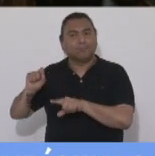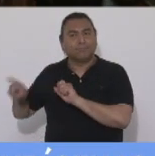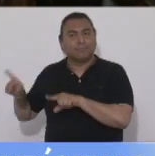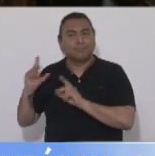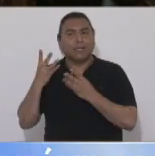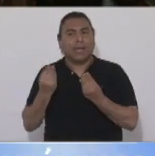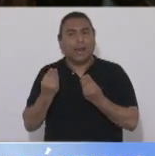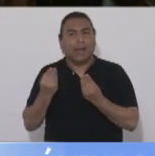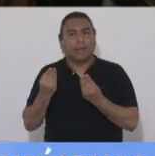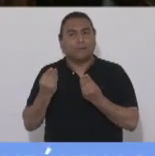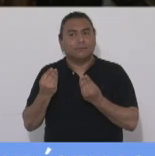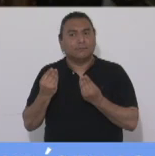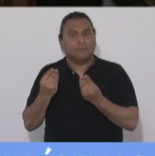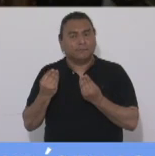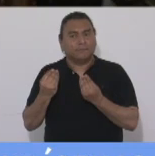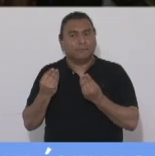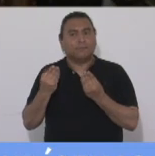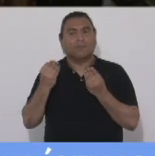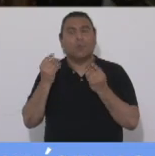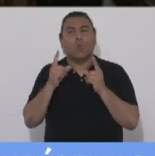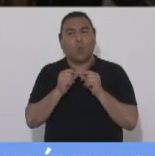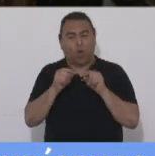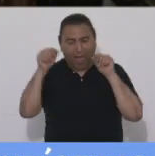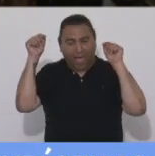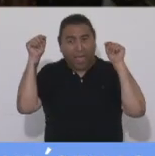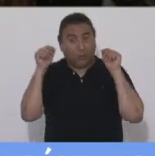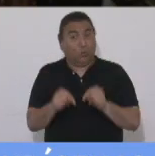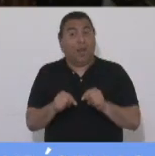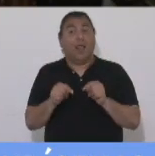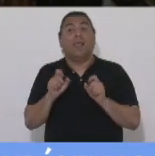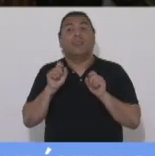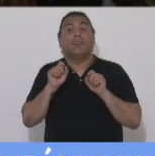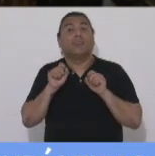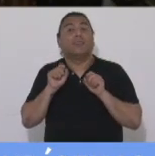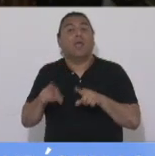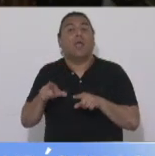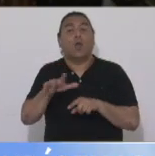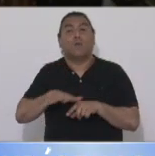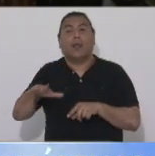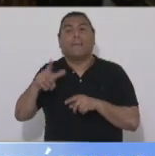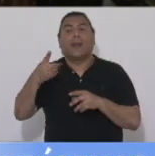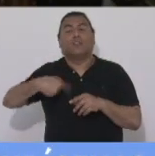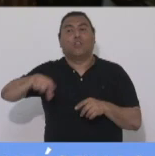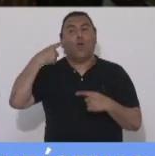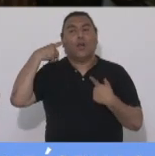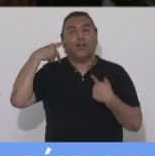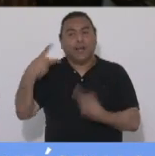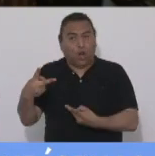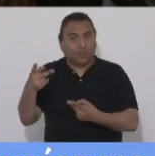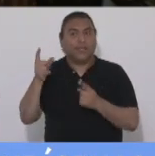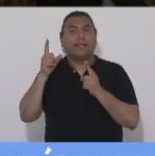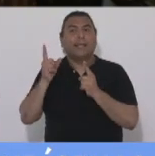con un número actual de comunidades para ser identificadas y